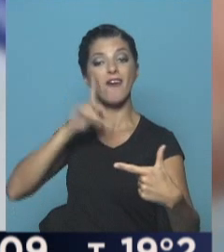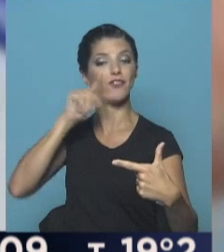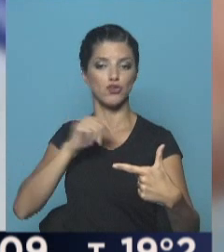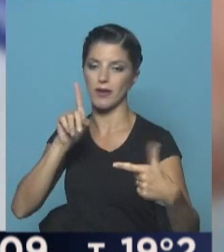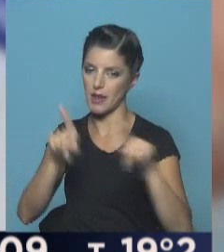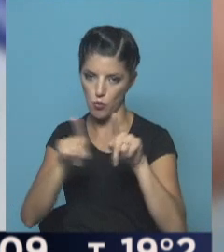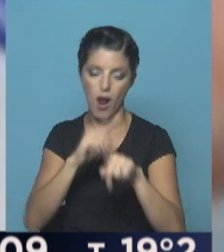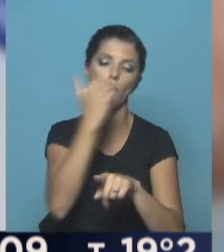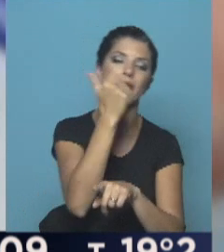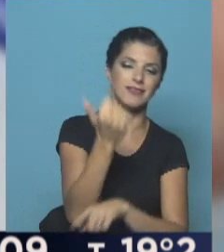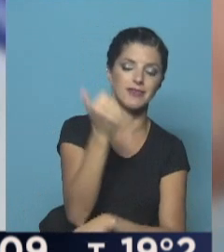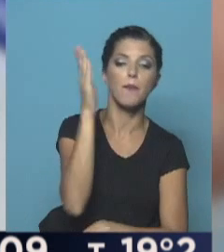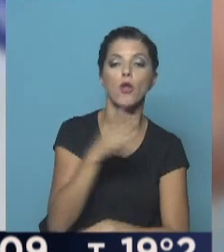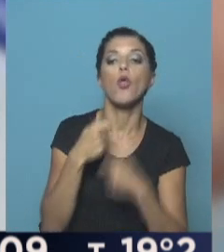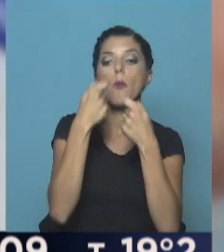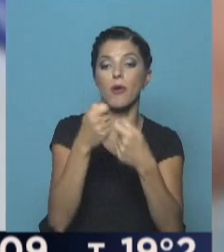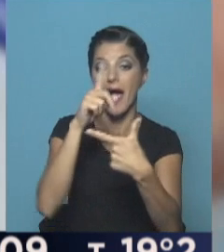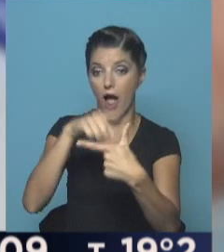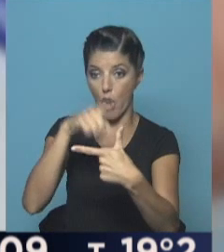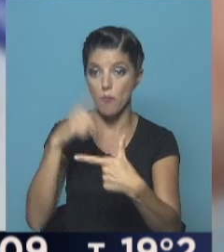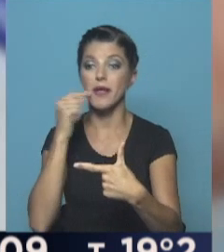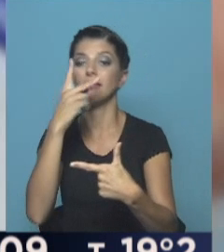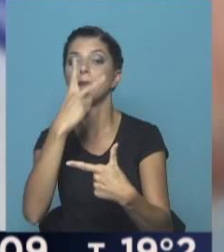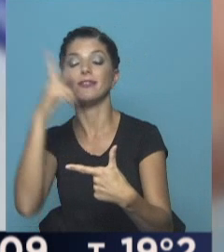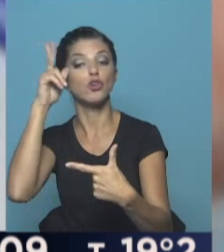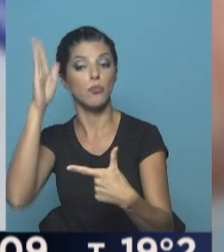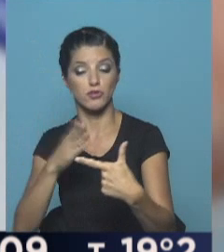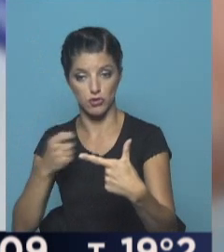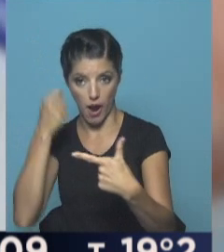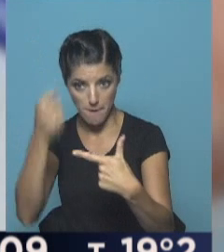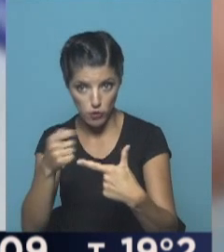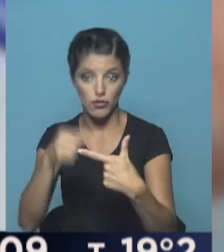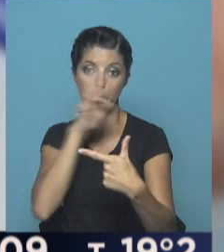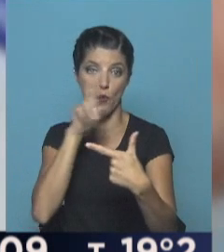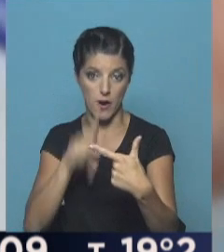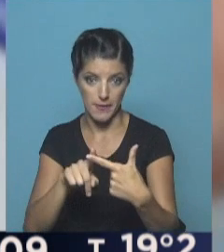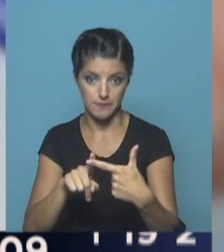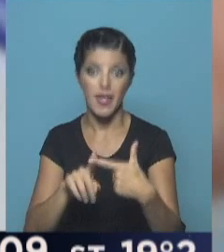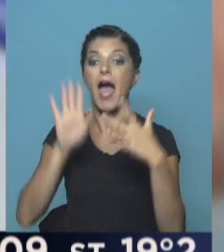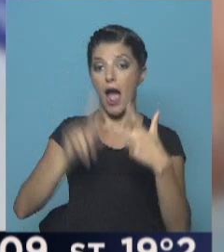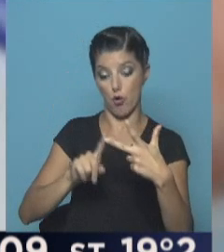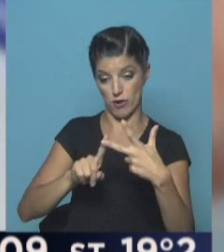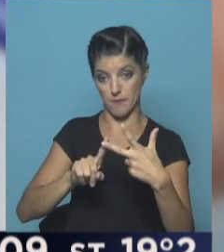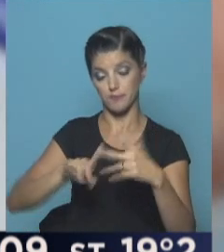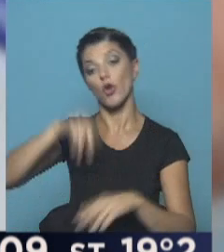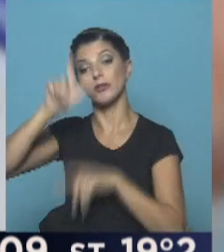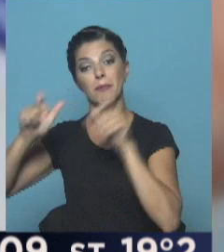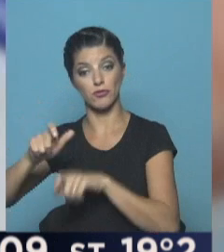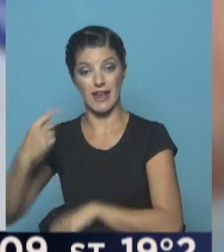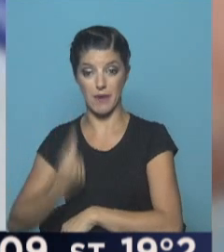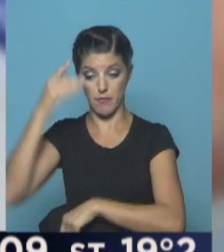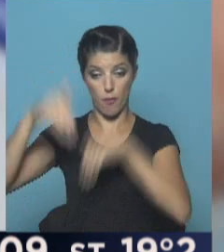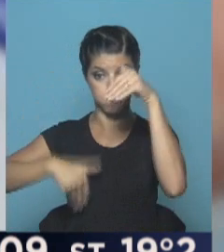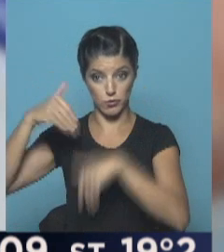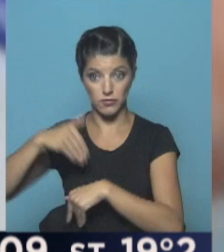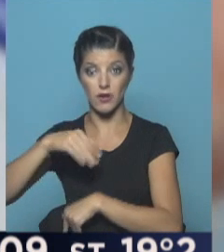tendencia, 46% a favor de Macron y el 28% a favor de Le Pen. Claro, los votantes que en primera vuelta lo hicieron